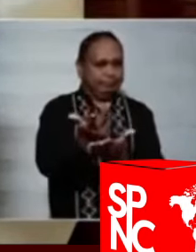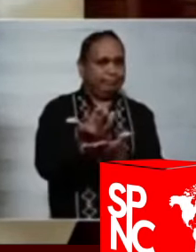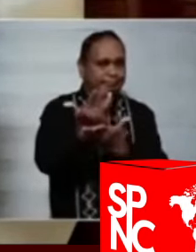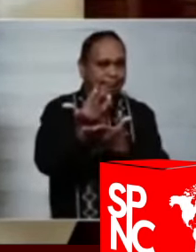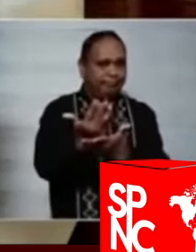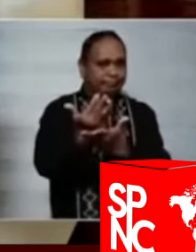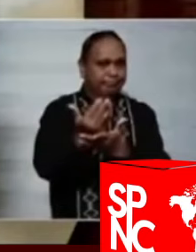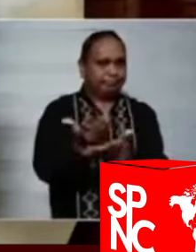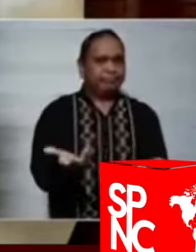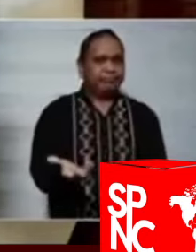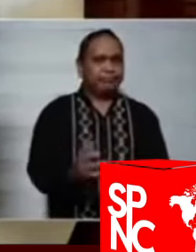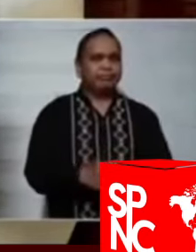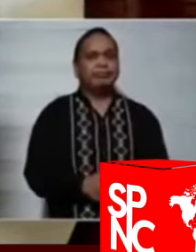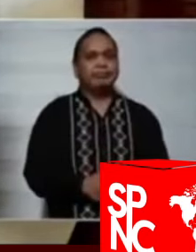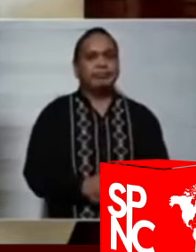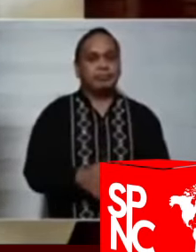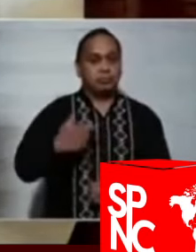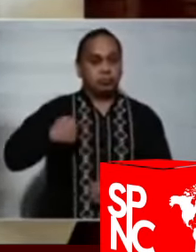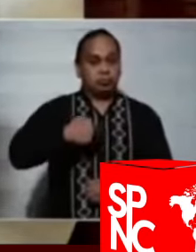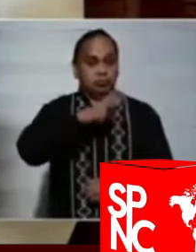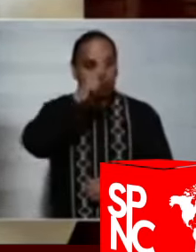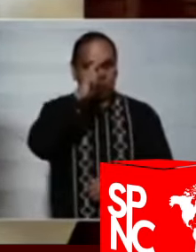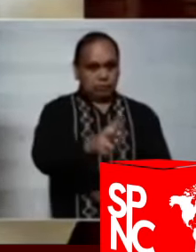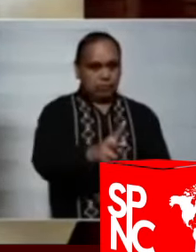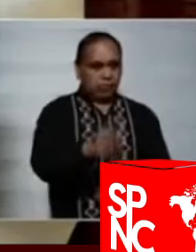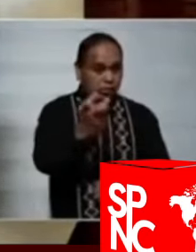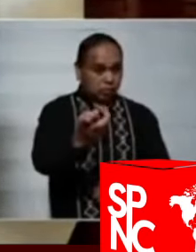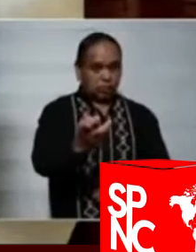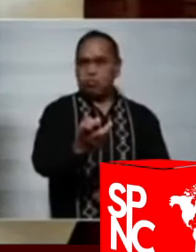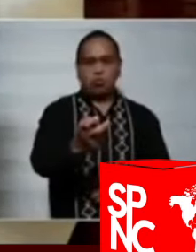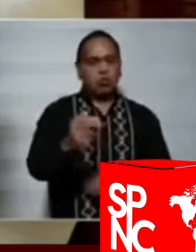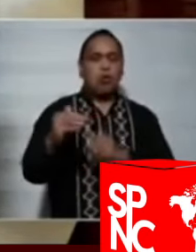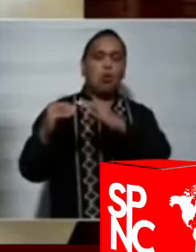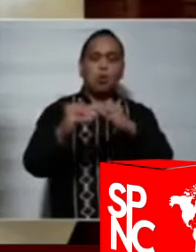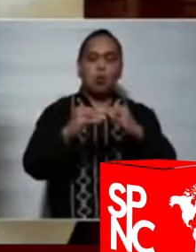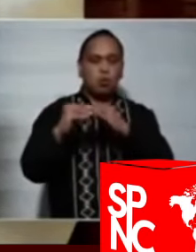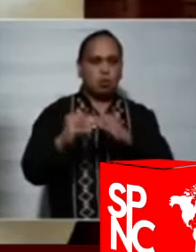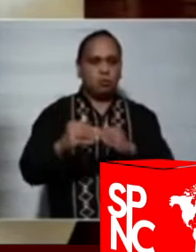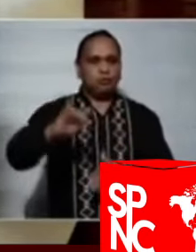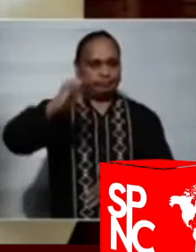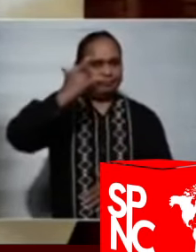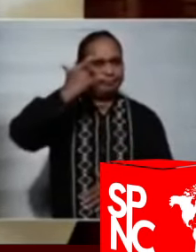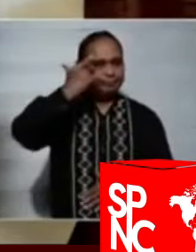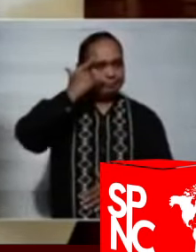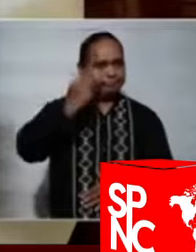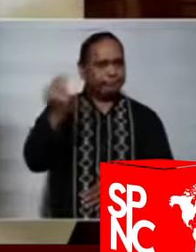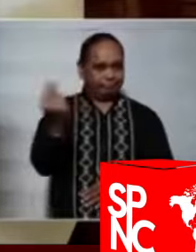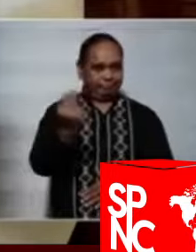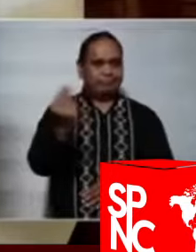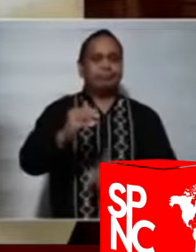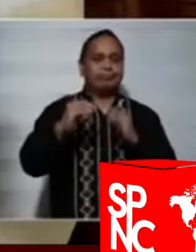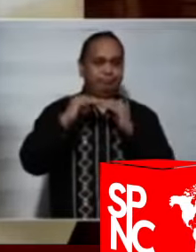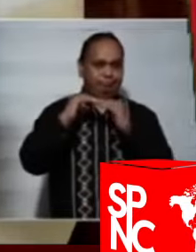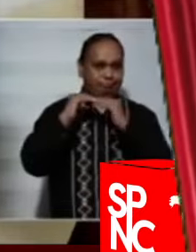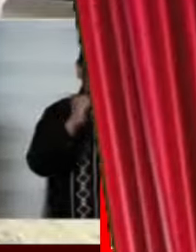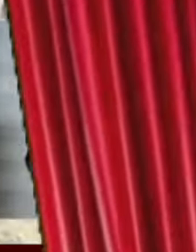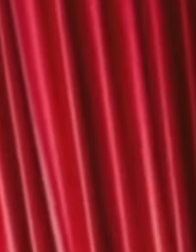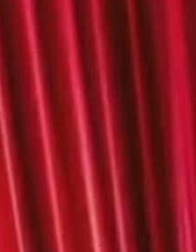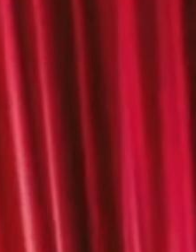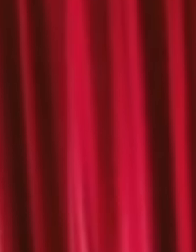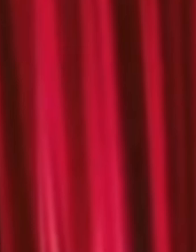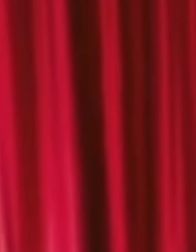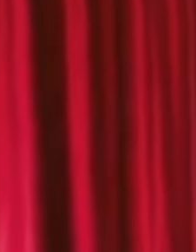audio se escucha a ambos hablar sobre que se van a coger a los empresarios con la aprobación